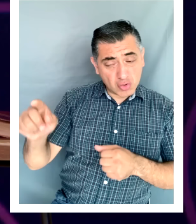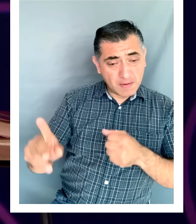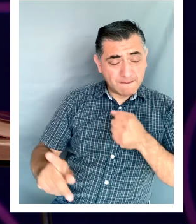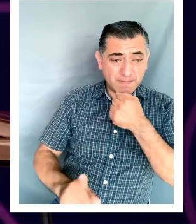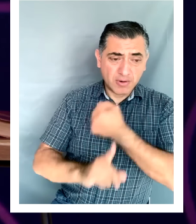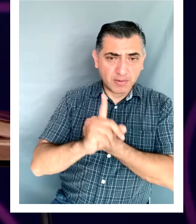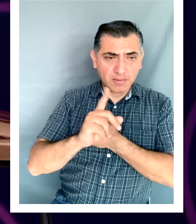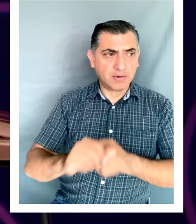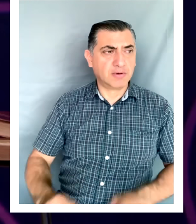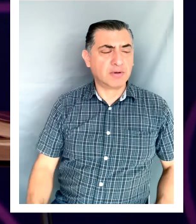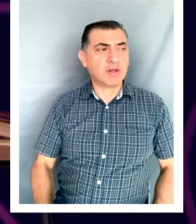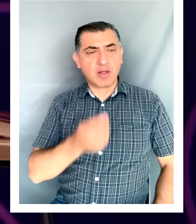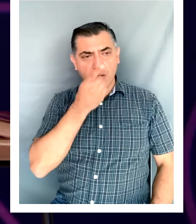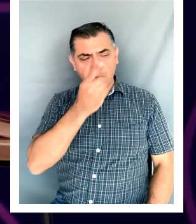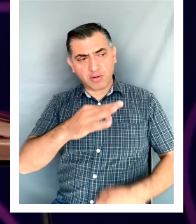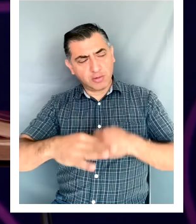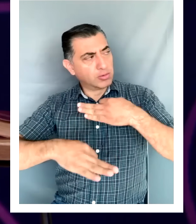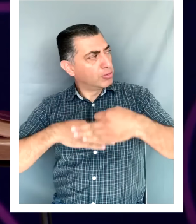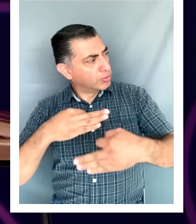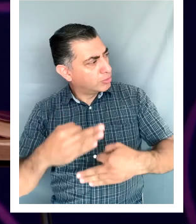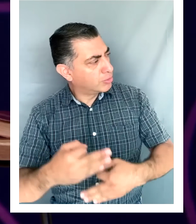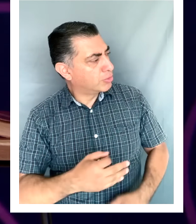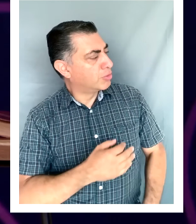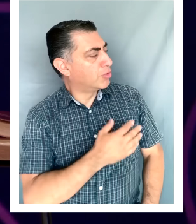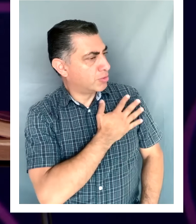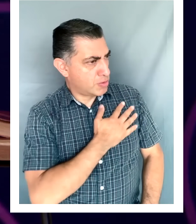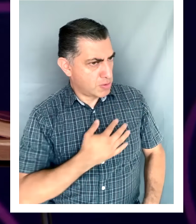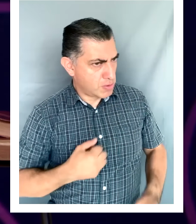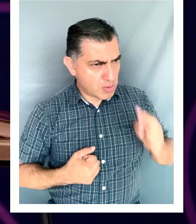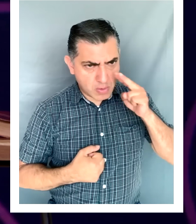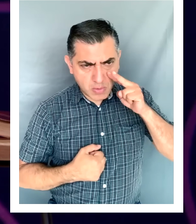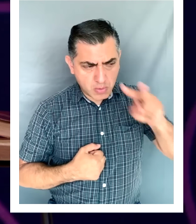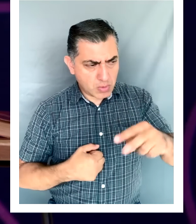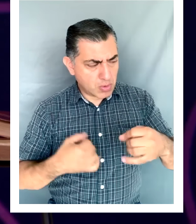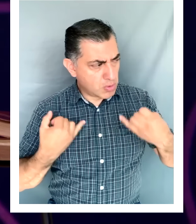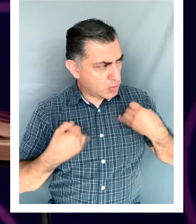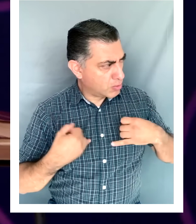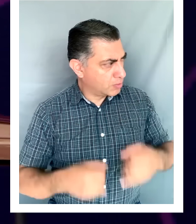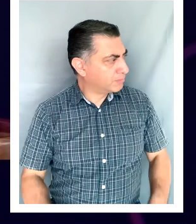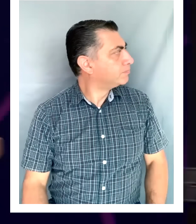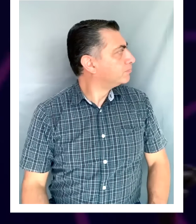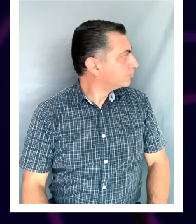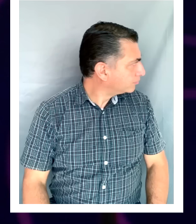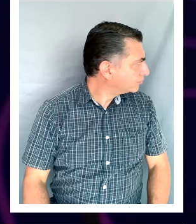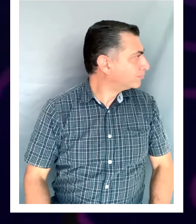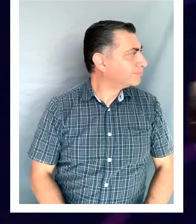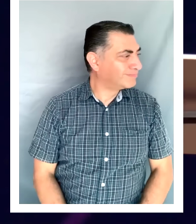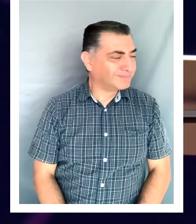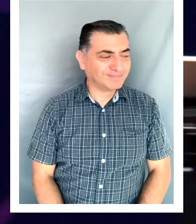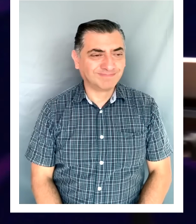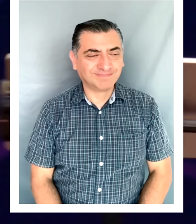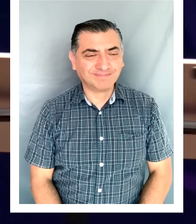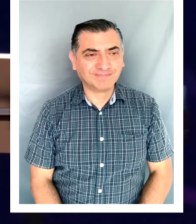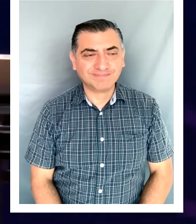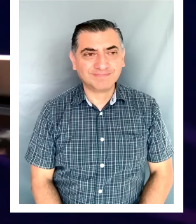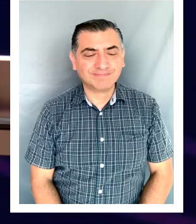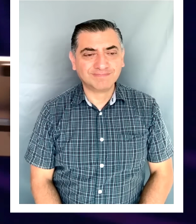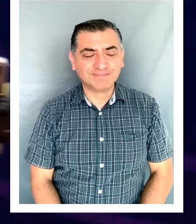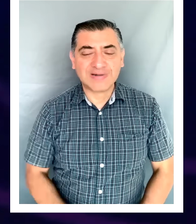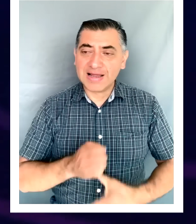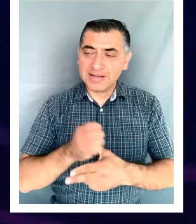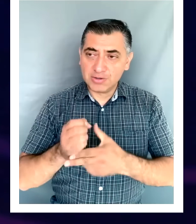y lo digo para todos los chavos que me están viendo y todos los chavos que están allá en sus casas también escuchando este mensaje